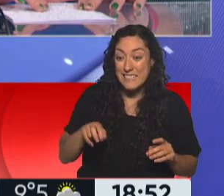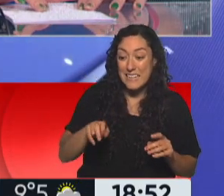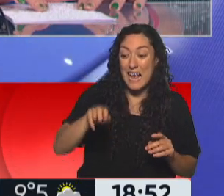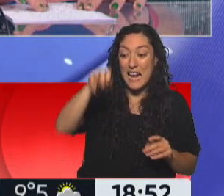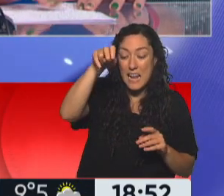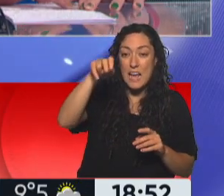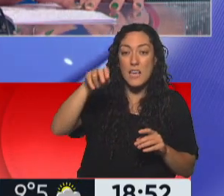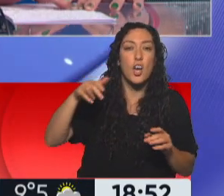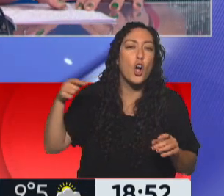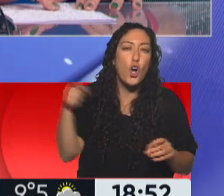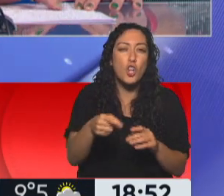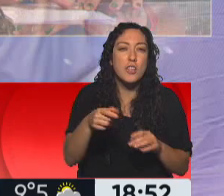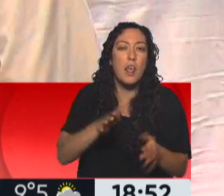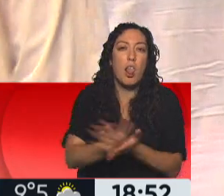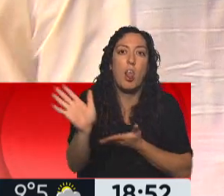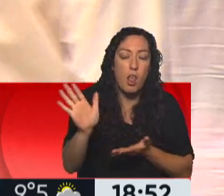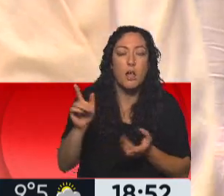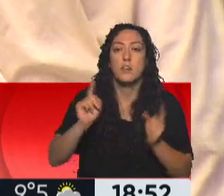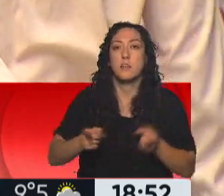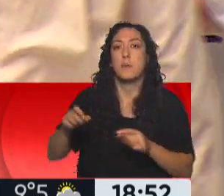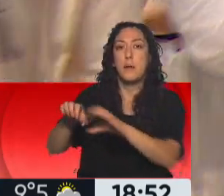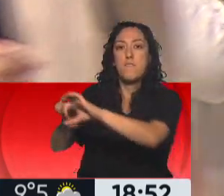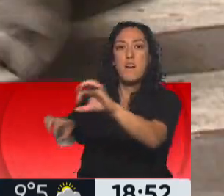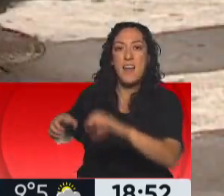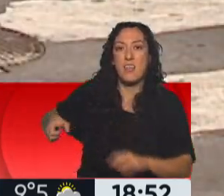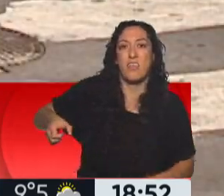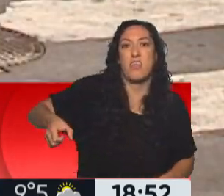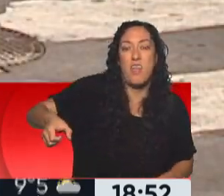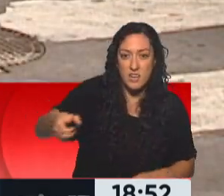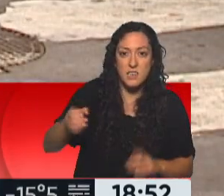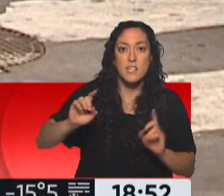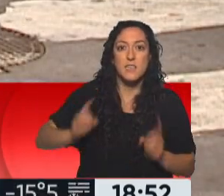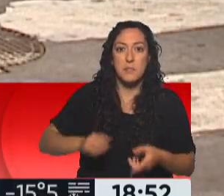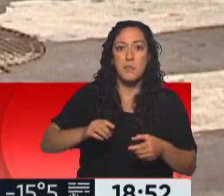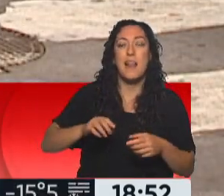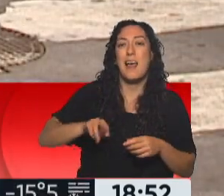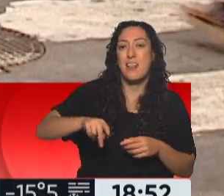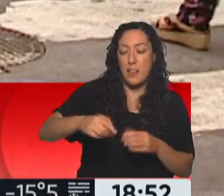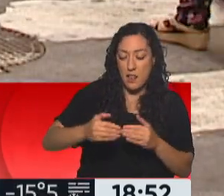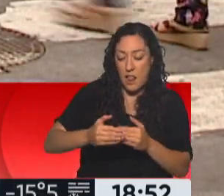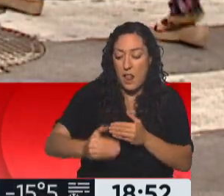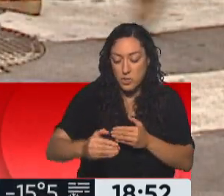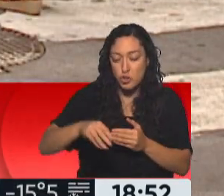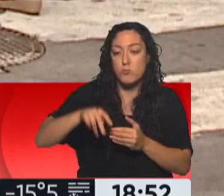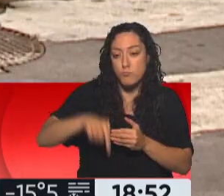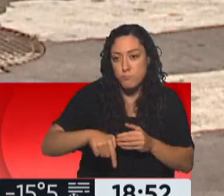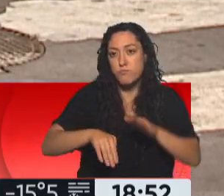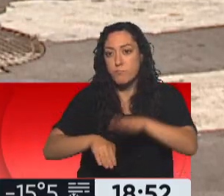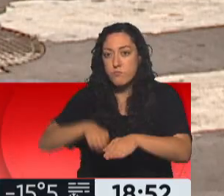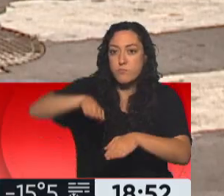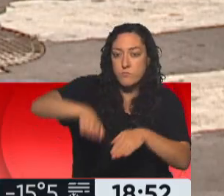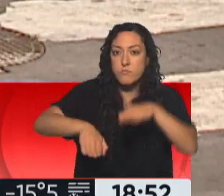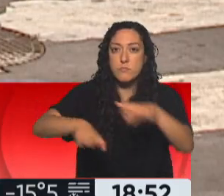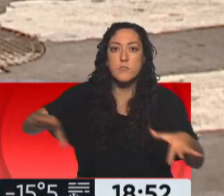que tener antideslizante, barandas, el tamaño de los escalones debe ser el adecuado y en el caso de las rampas